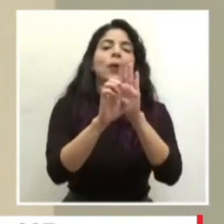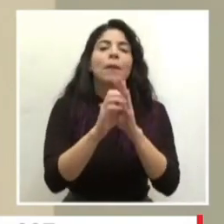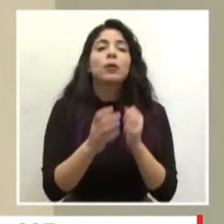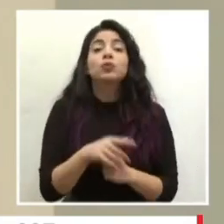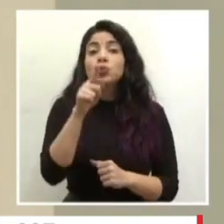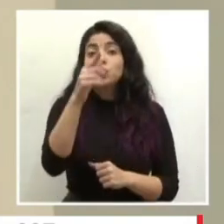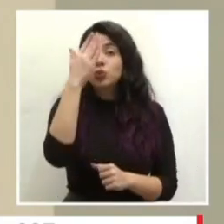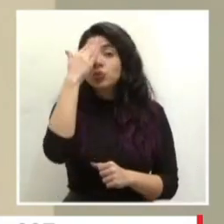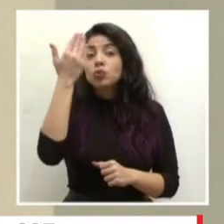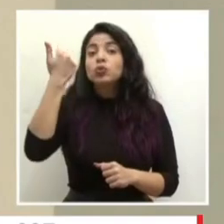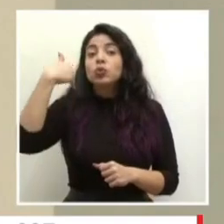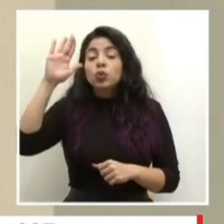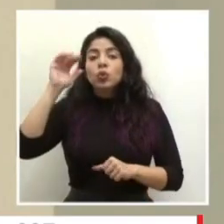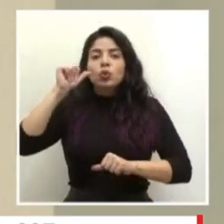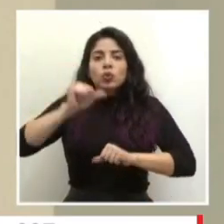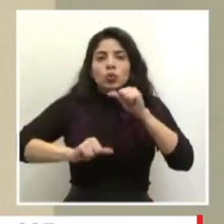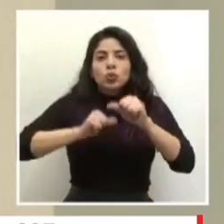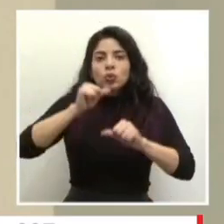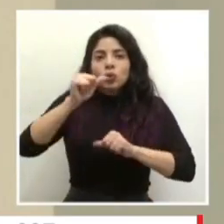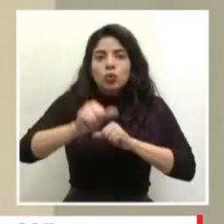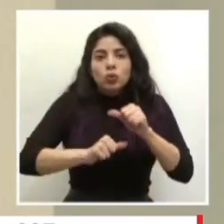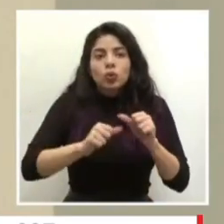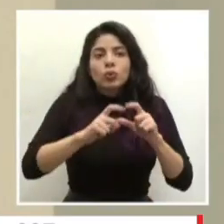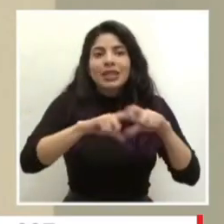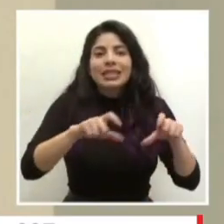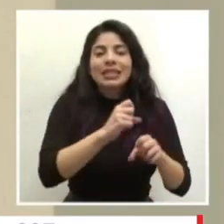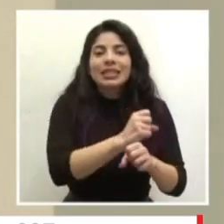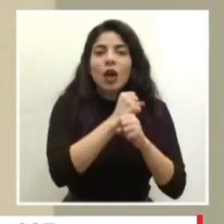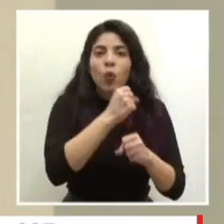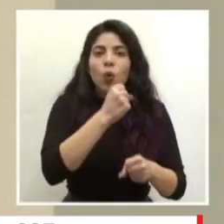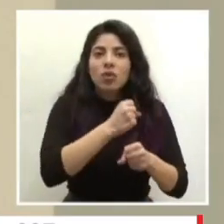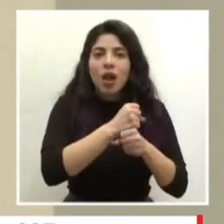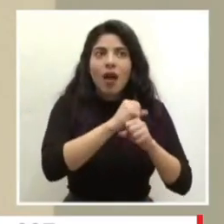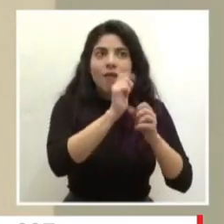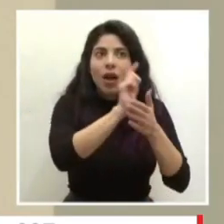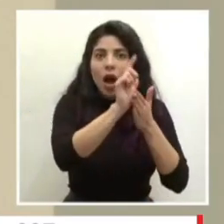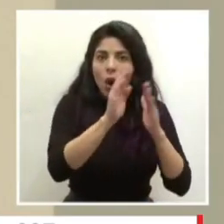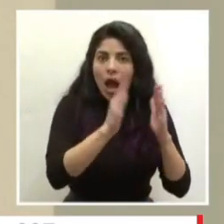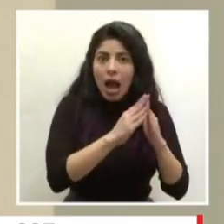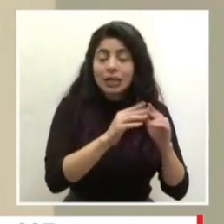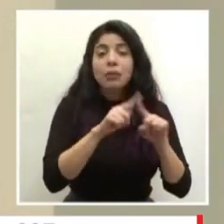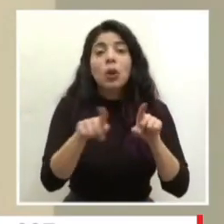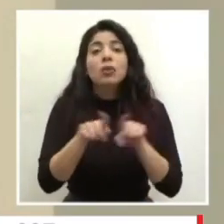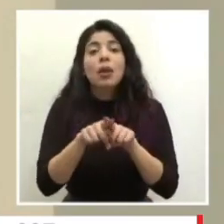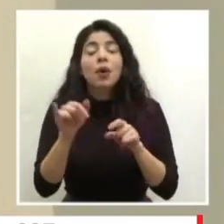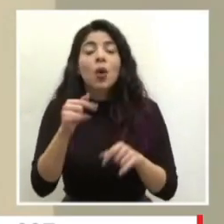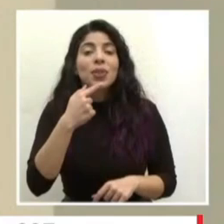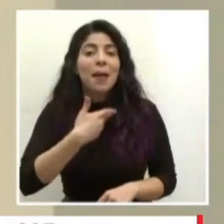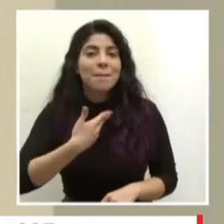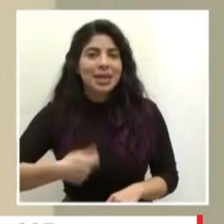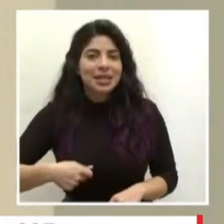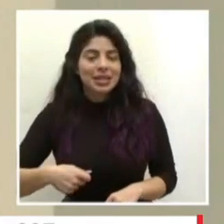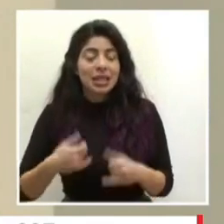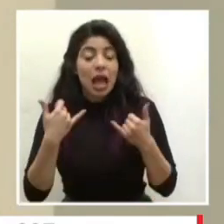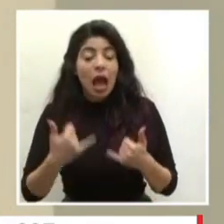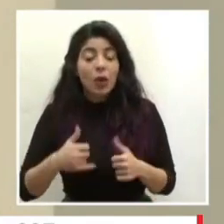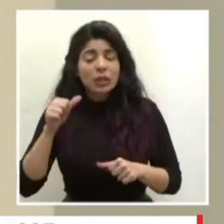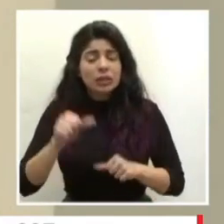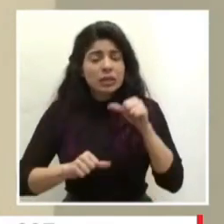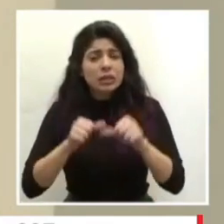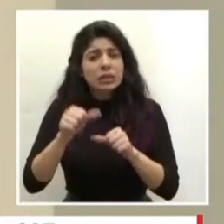que se habían hecho esfuerzos importantes en términos de aseguramiento del trabajo doméstico, pero también, como lo decía el señor presidente, venimos haciendo